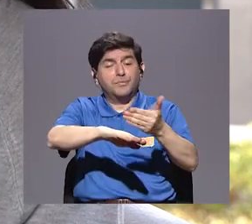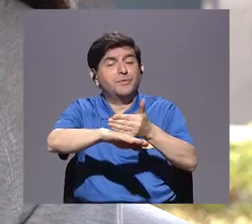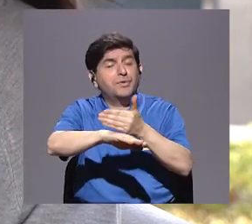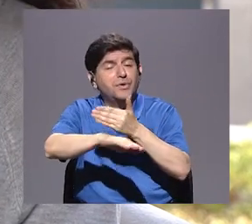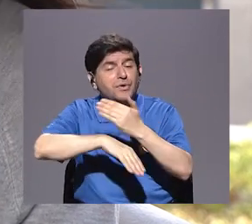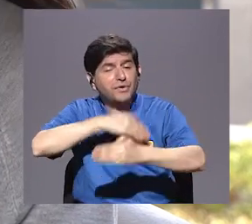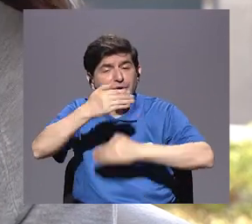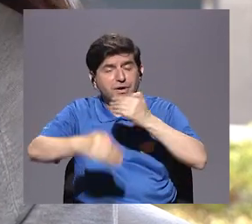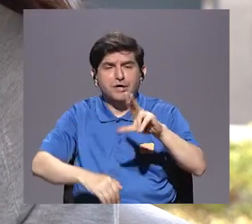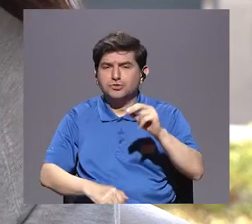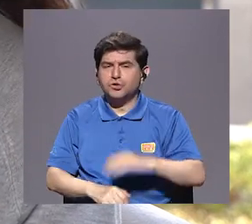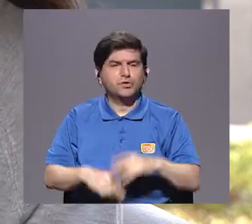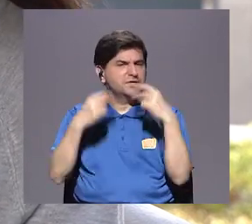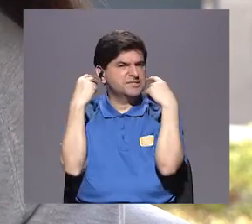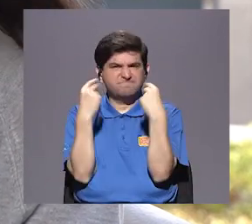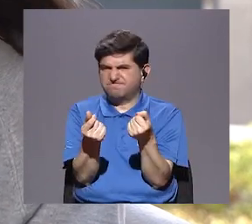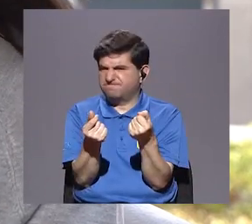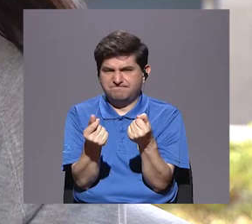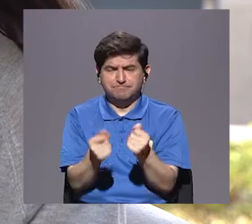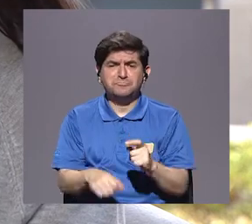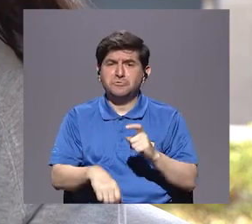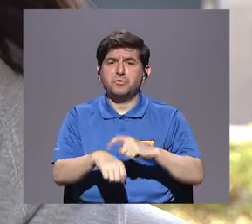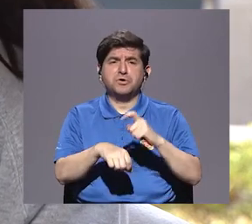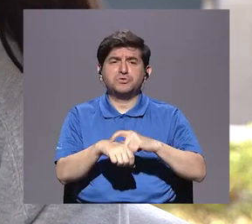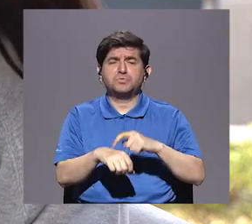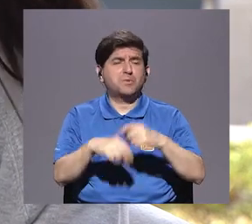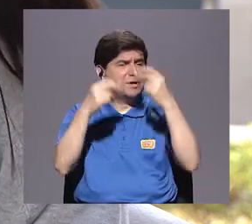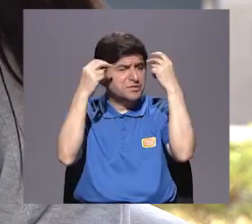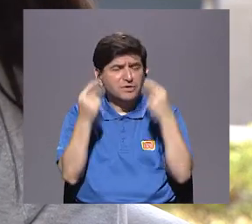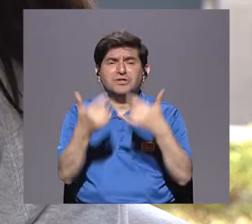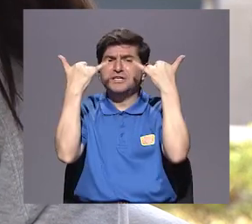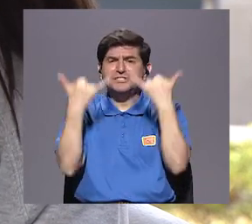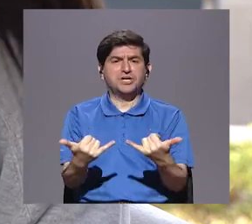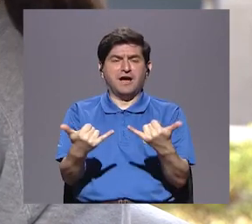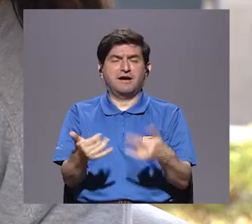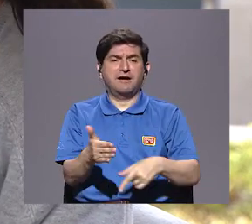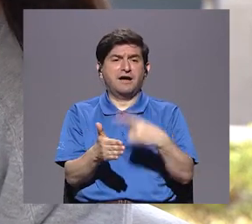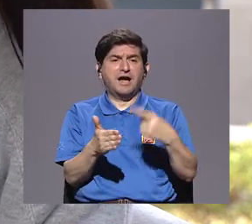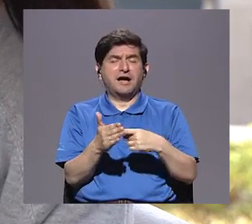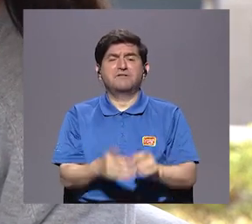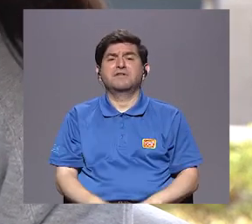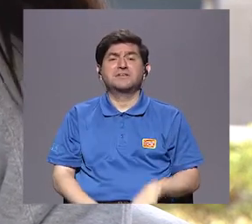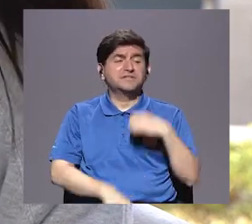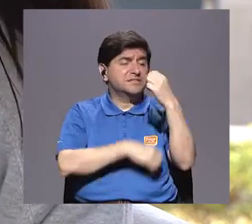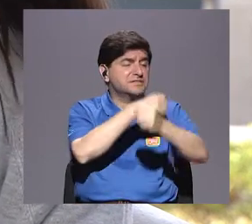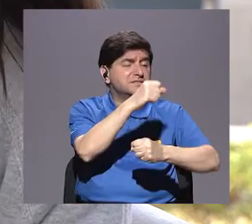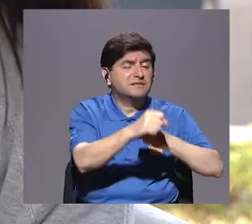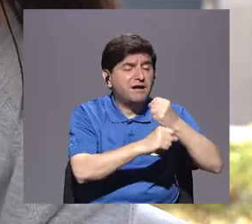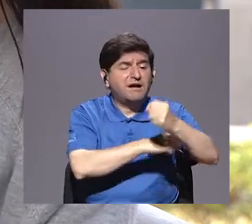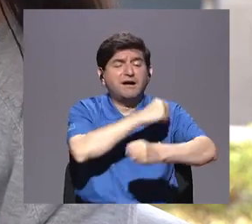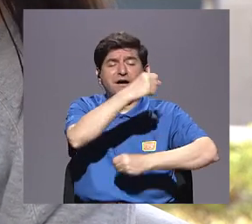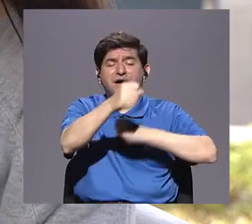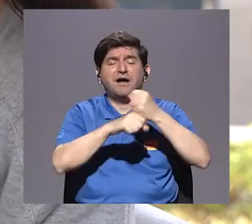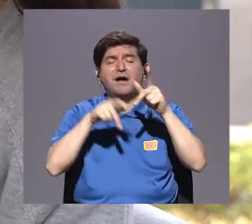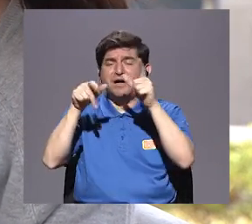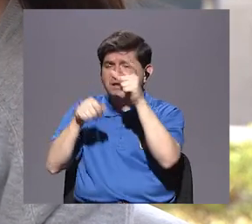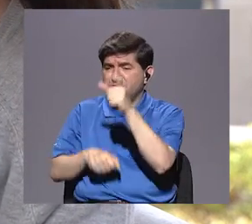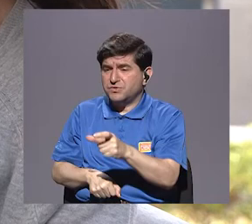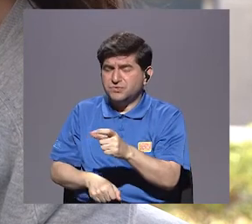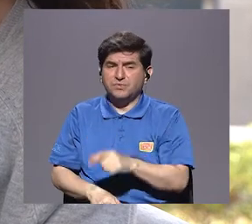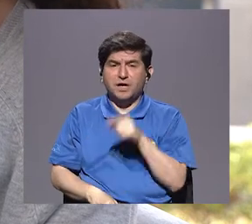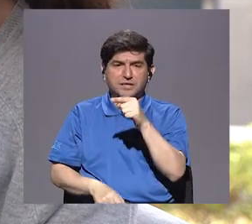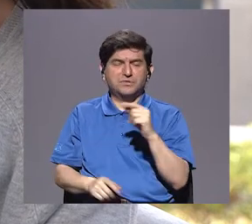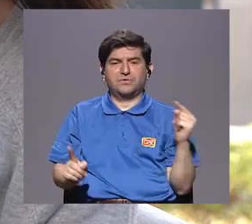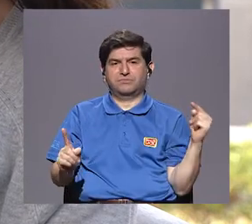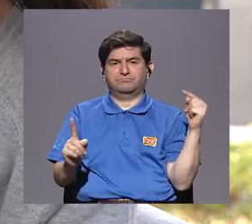progresivo, no es impulsivo, no es un momento para otro. A veces dura varios años del sujeto en llegar a